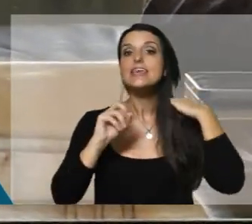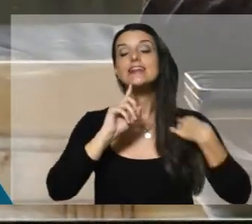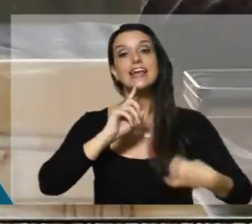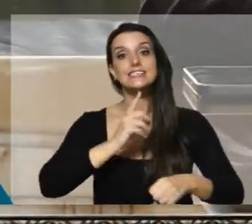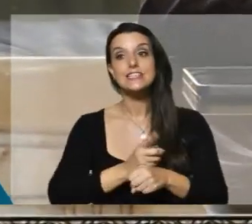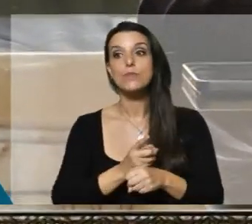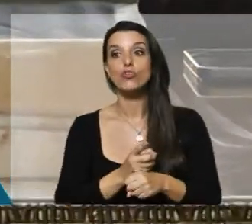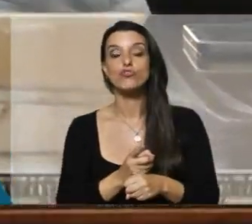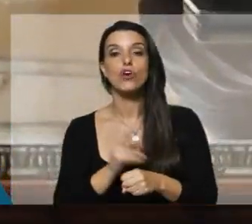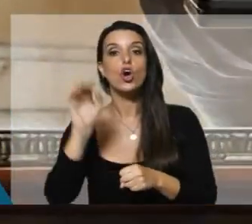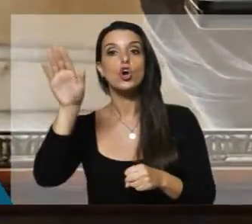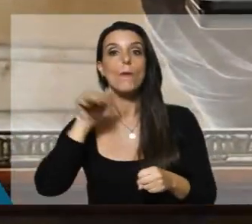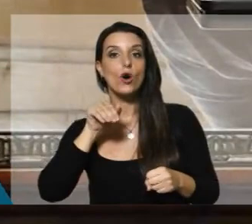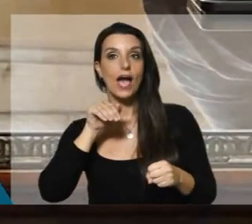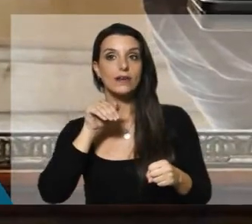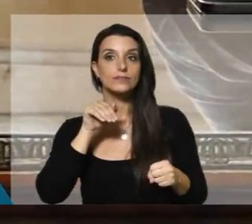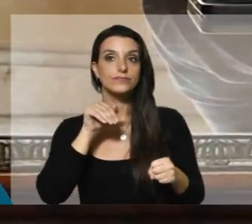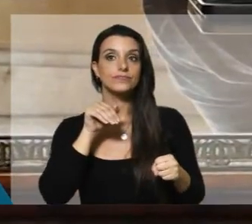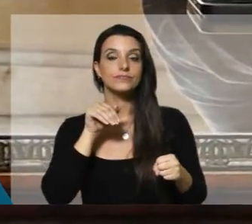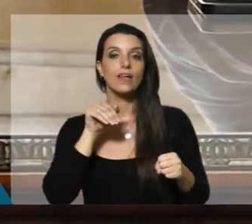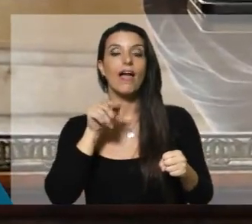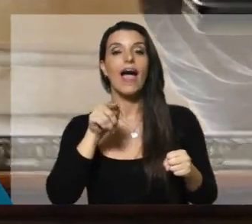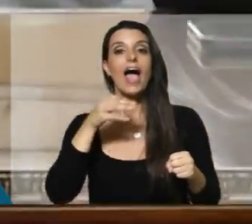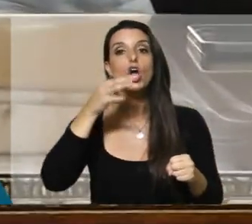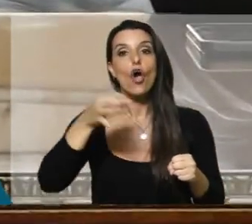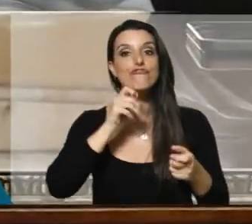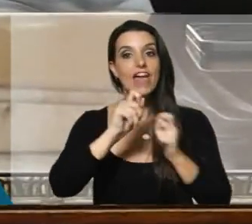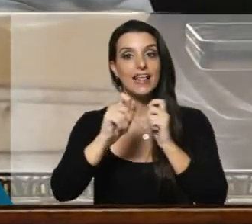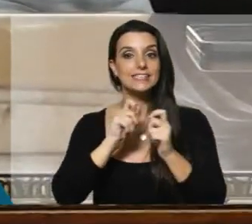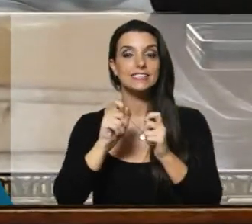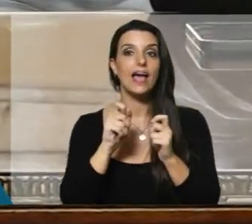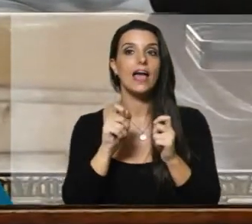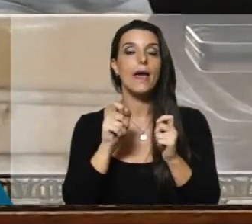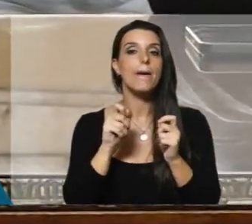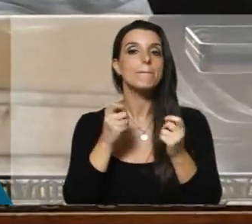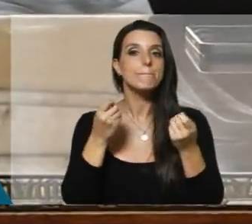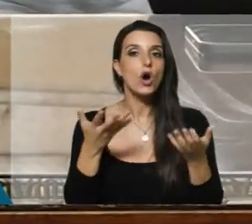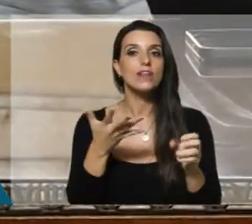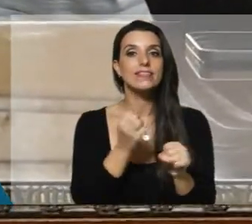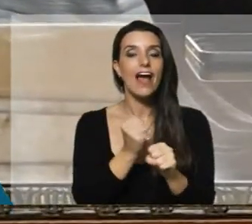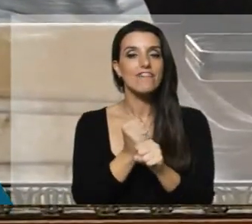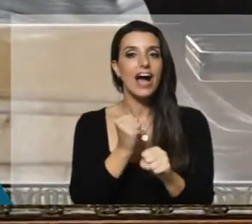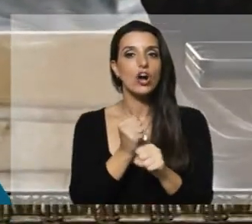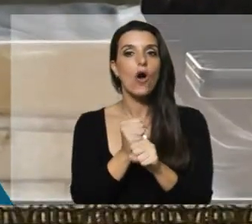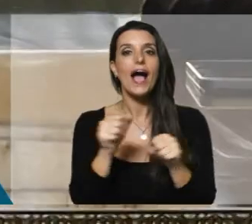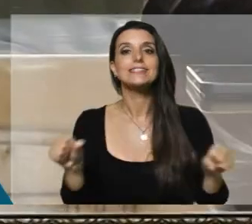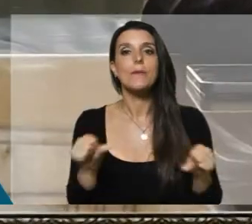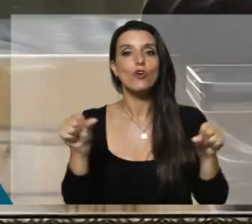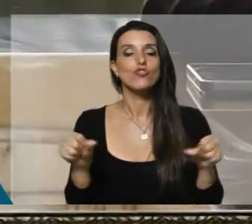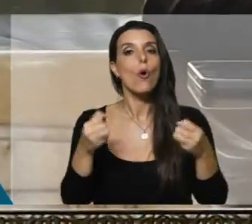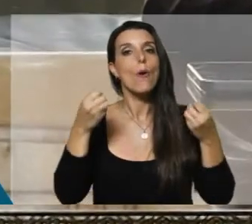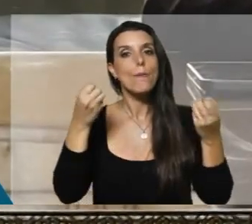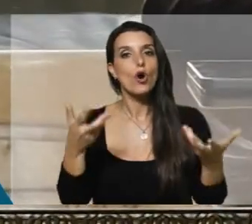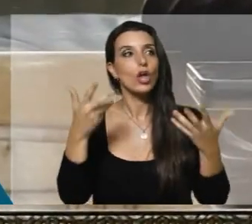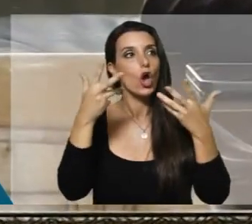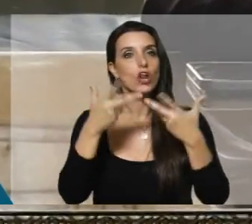decidido convocar a esta conferencia de prensa en virtud de un trabajo que venimos realizando, porque hemos